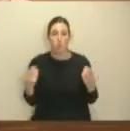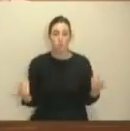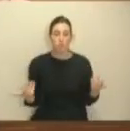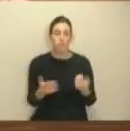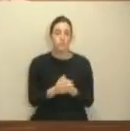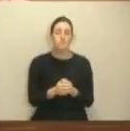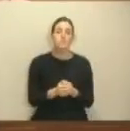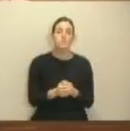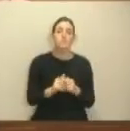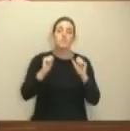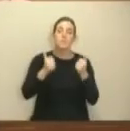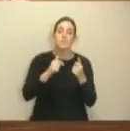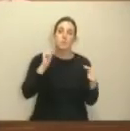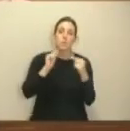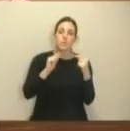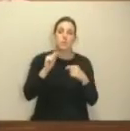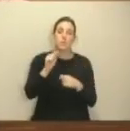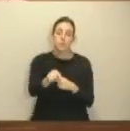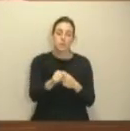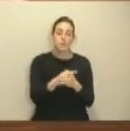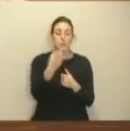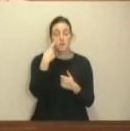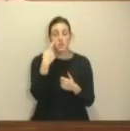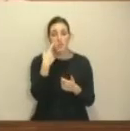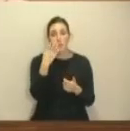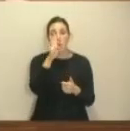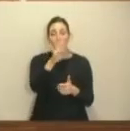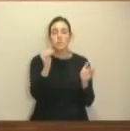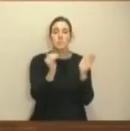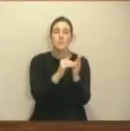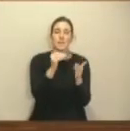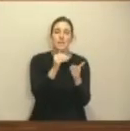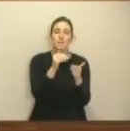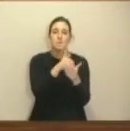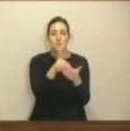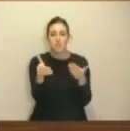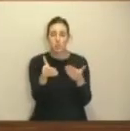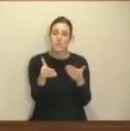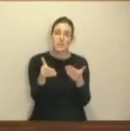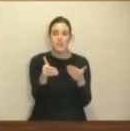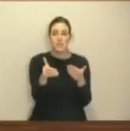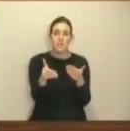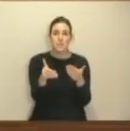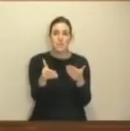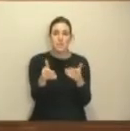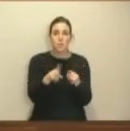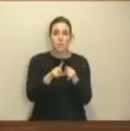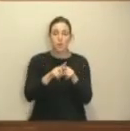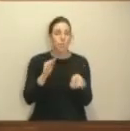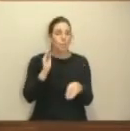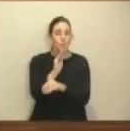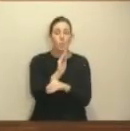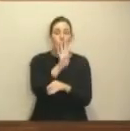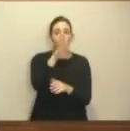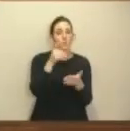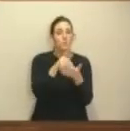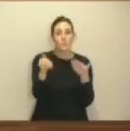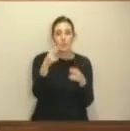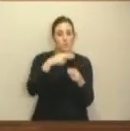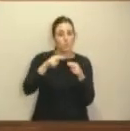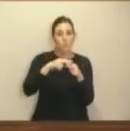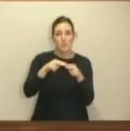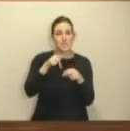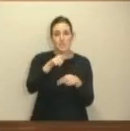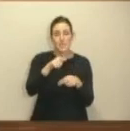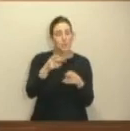Hubiésemos empezado la negociación por ahí. Oiga, miren, de 4.000 millones no tengo margen ni para movilizar 4 millones dentro del presupuesto para esta política